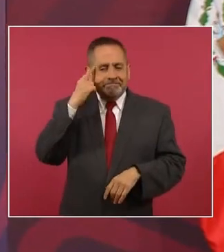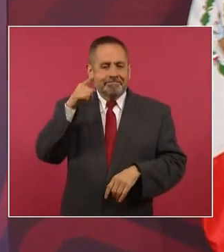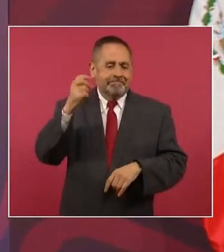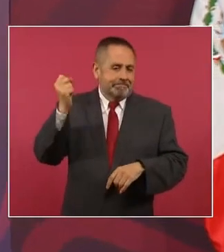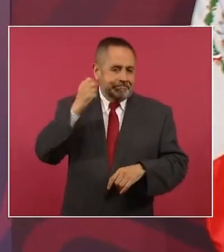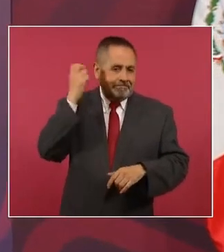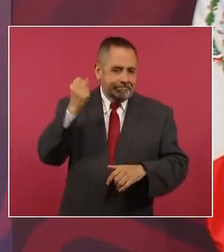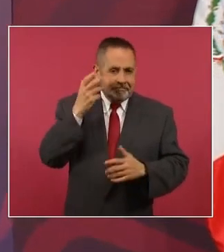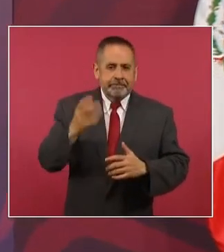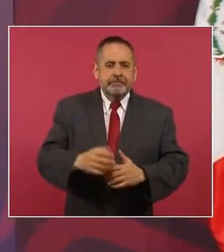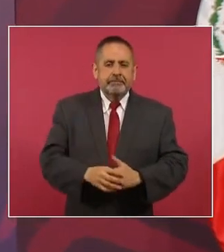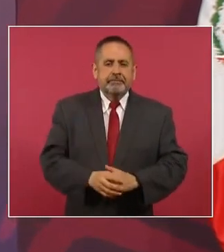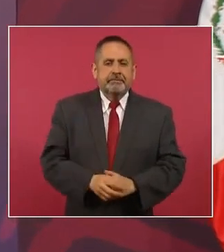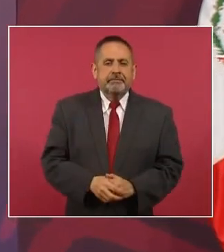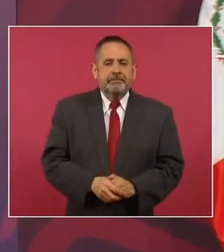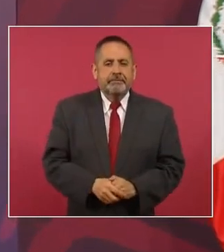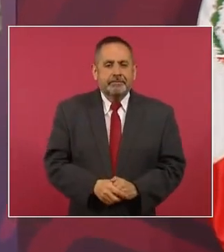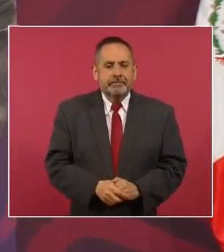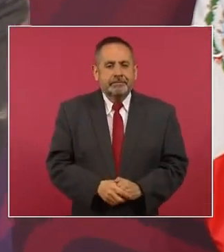Ahora,